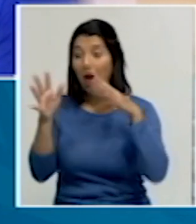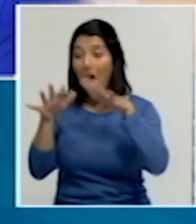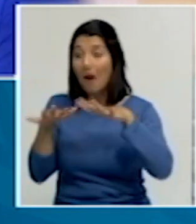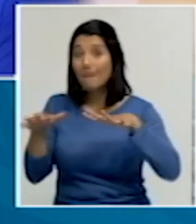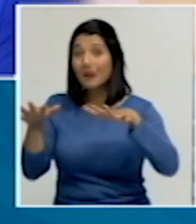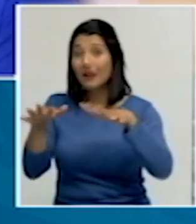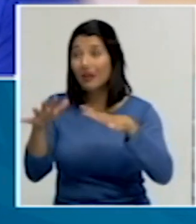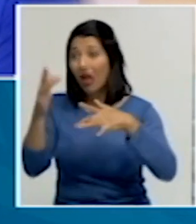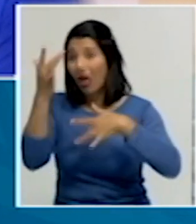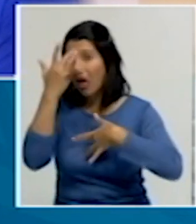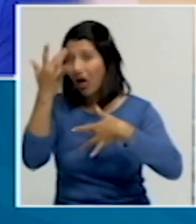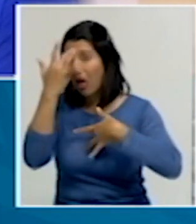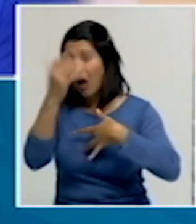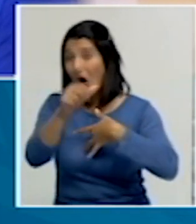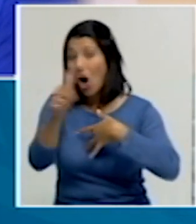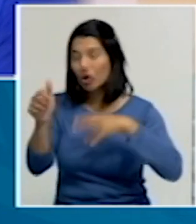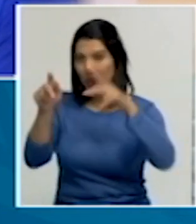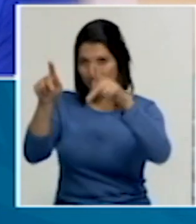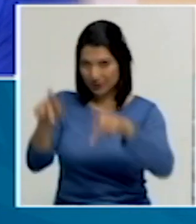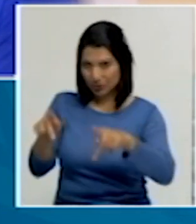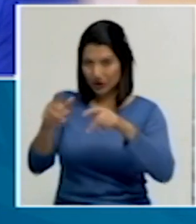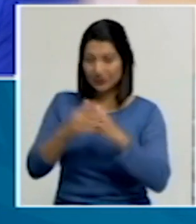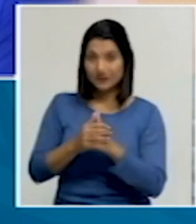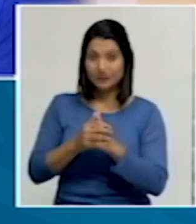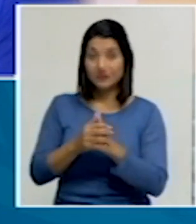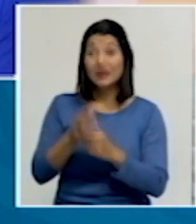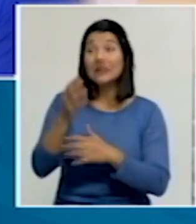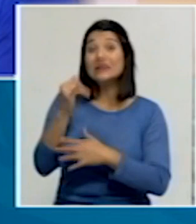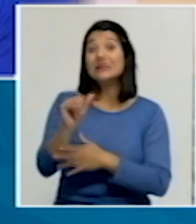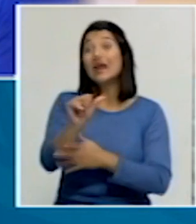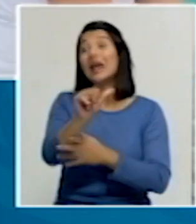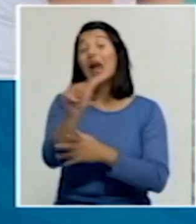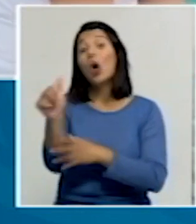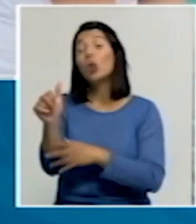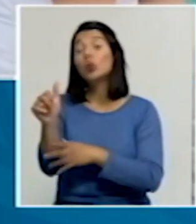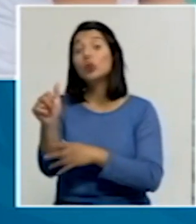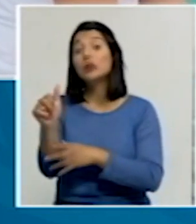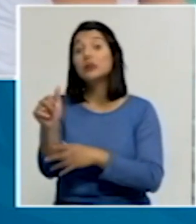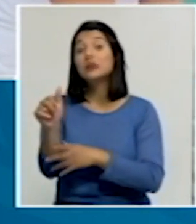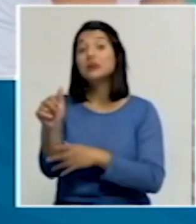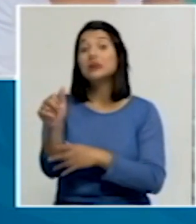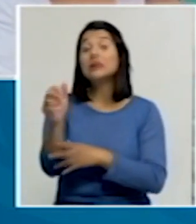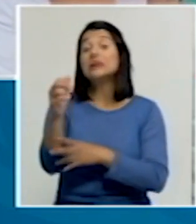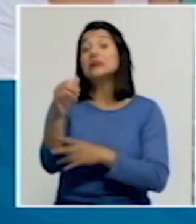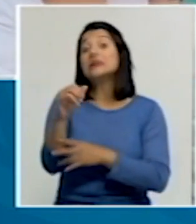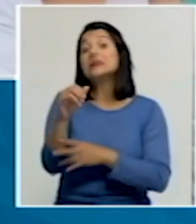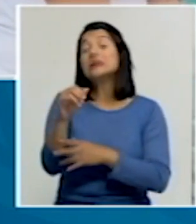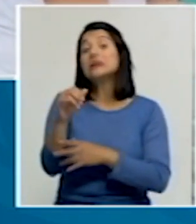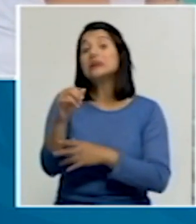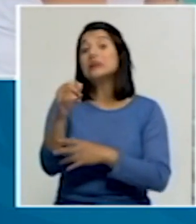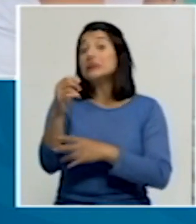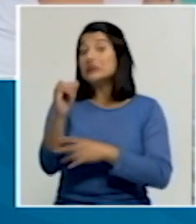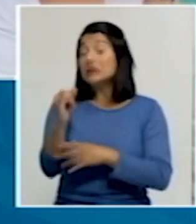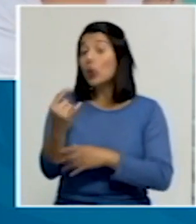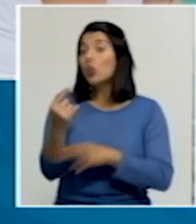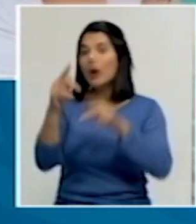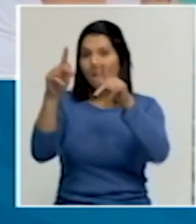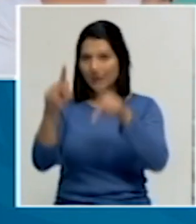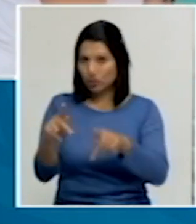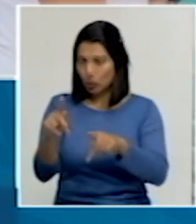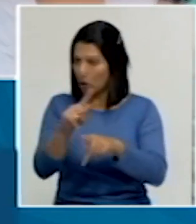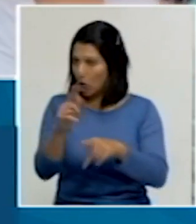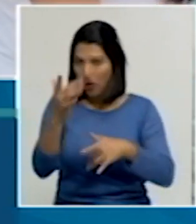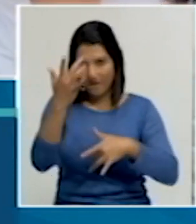personas. Si la otra persona quiere utilizar, digamos, si una persona no infectada